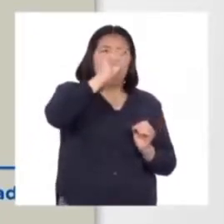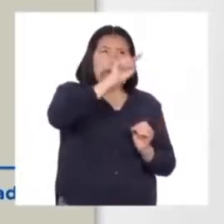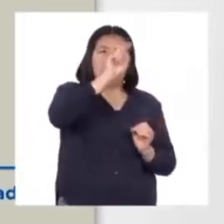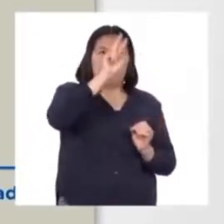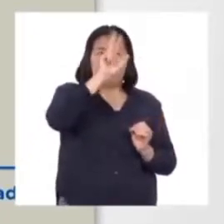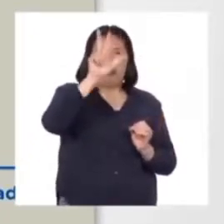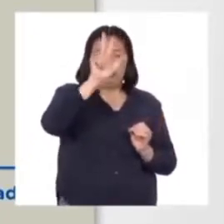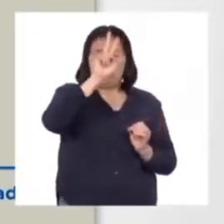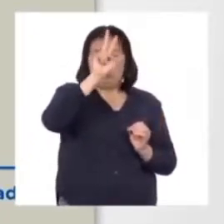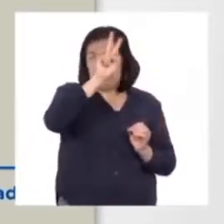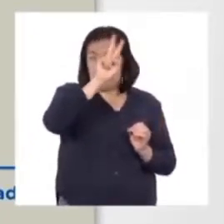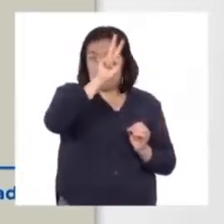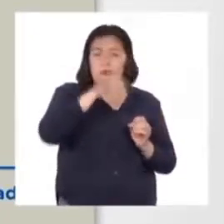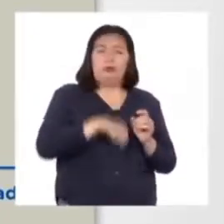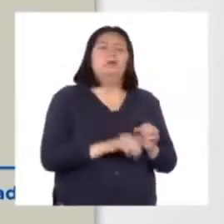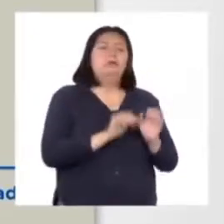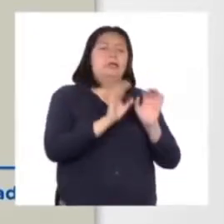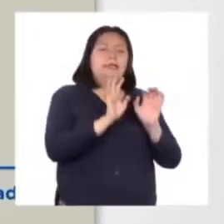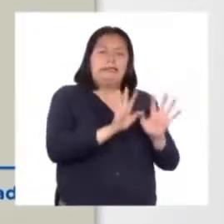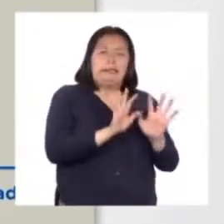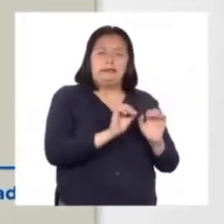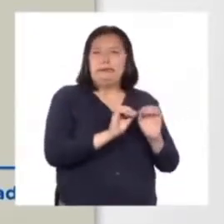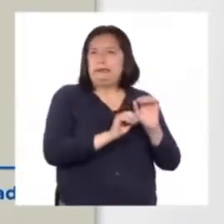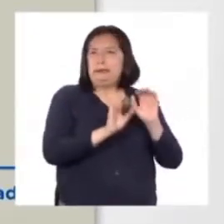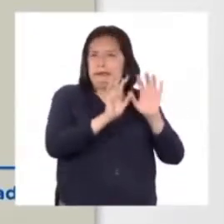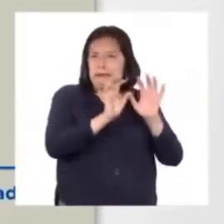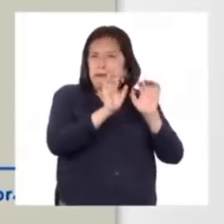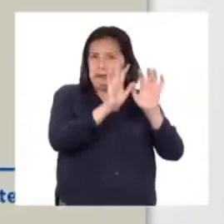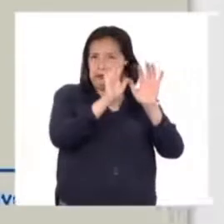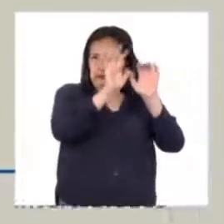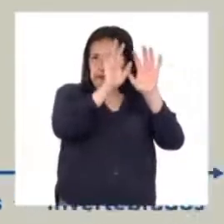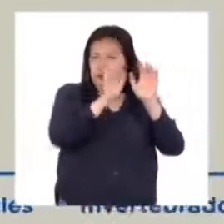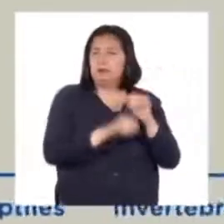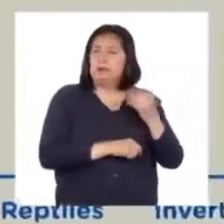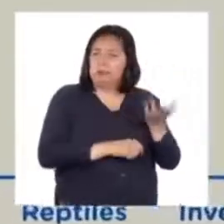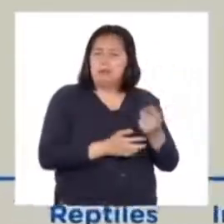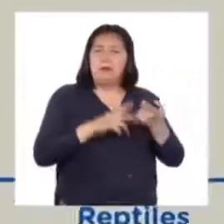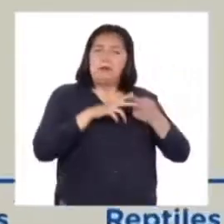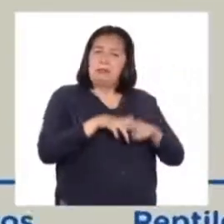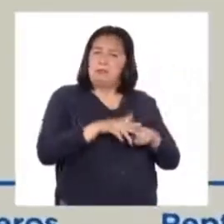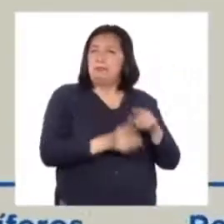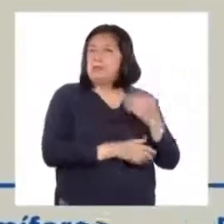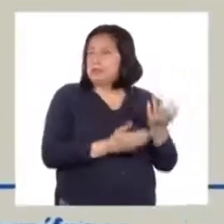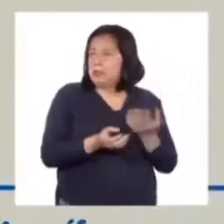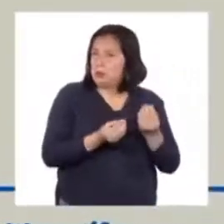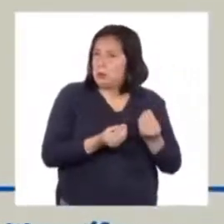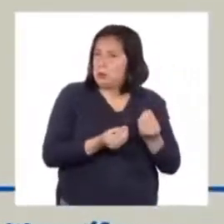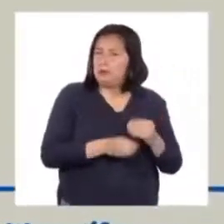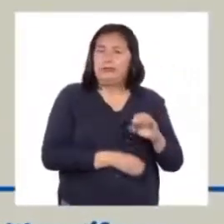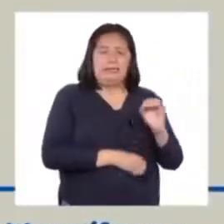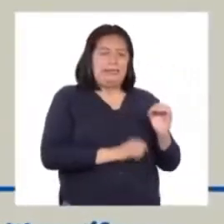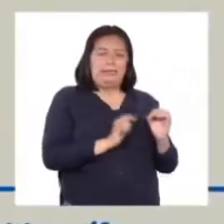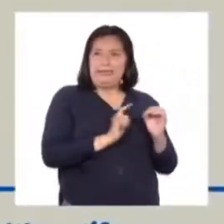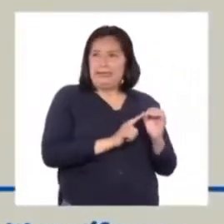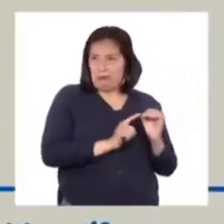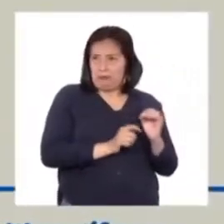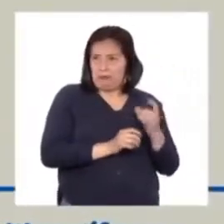a colocar los números de 10 en 10. De esta forma, empezaremos escribiendo el número